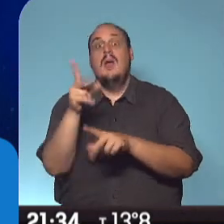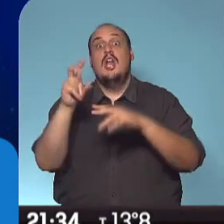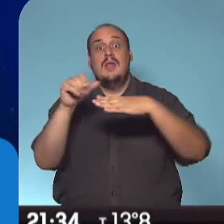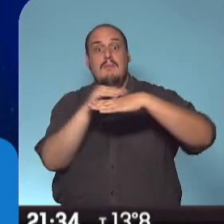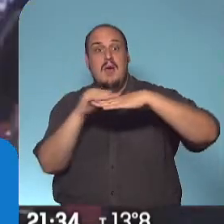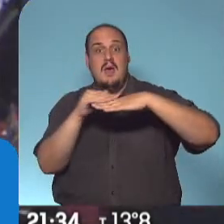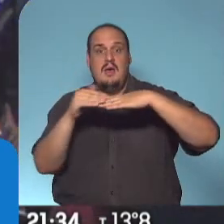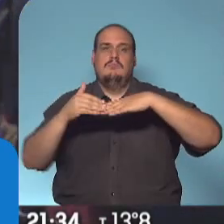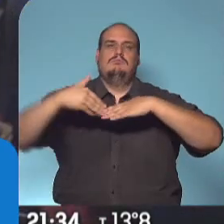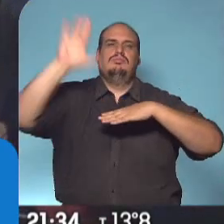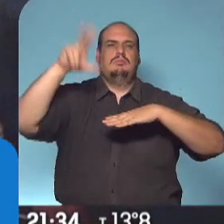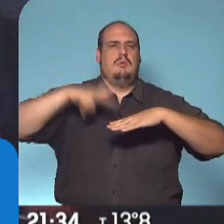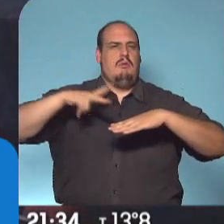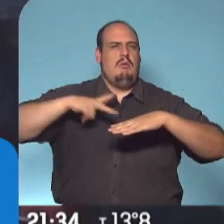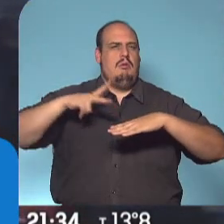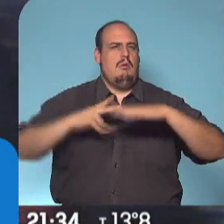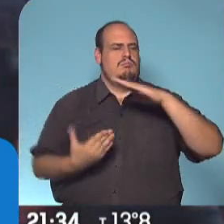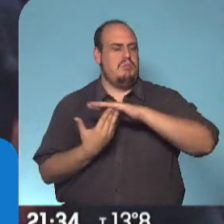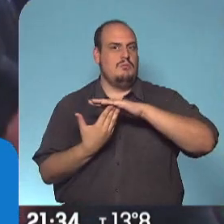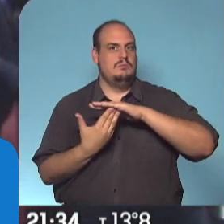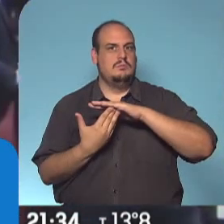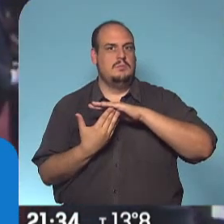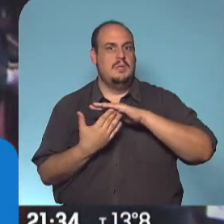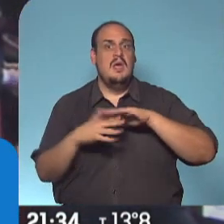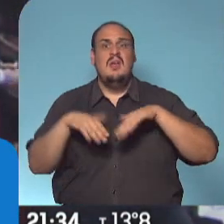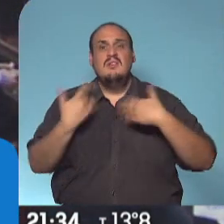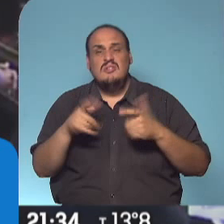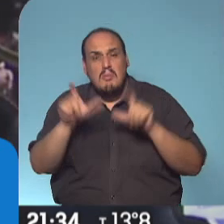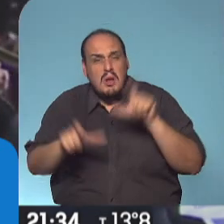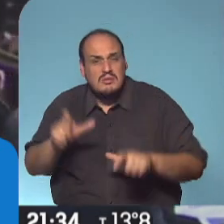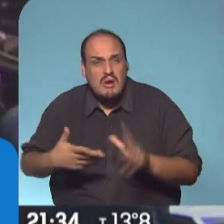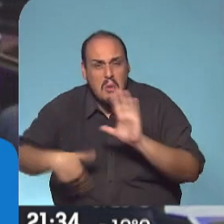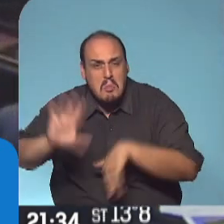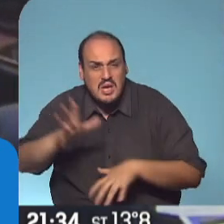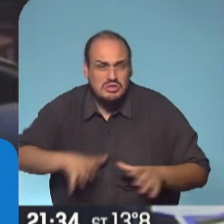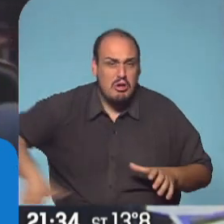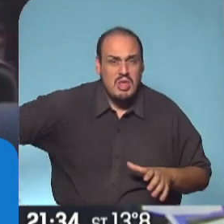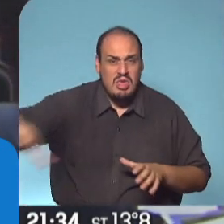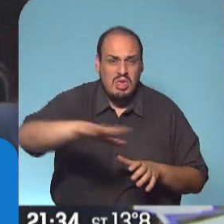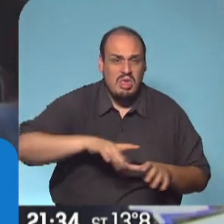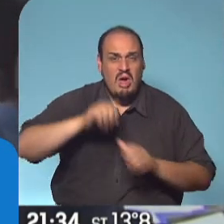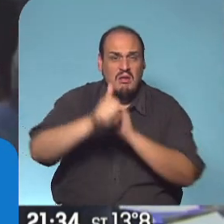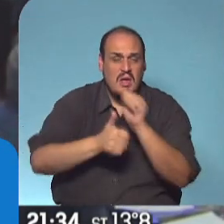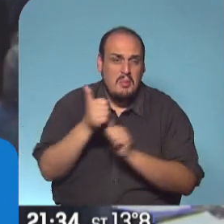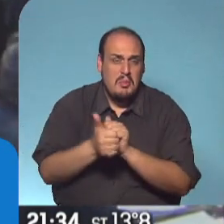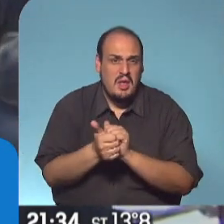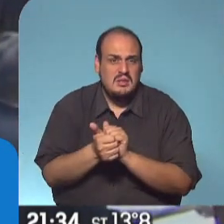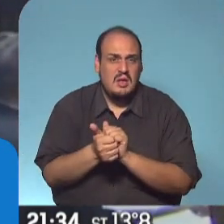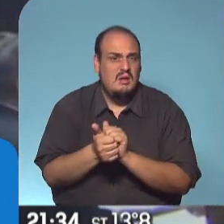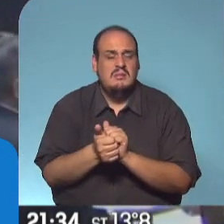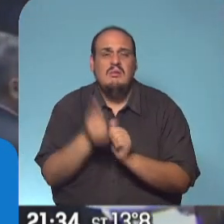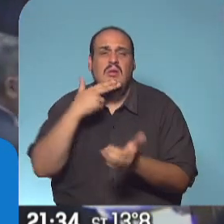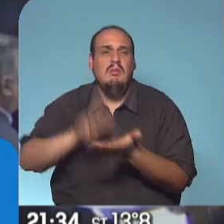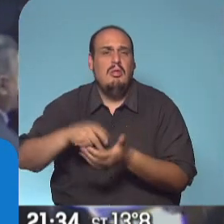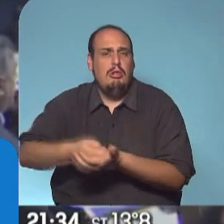superior de esa riqueza. Y entonces la inmensa mayoría de las personas y de las empresas van a quedar